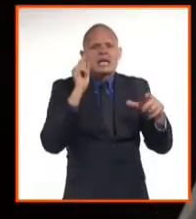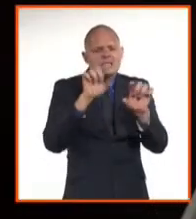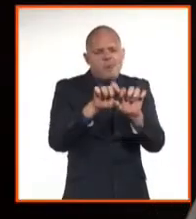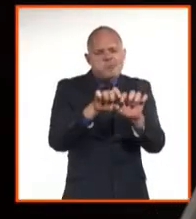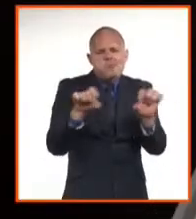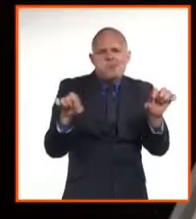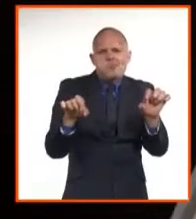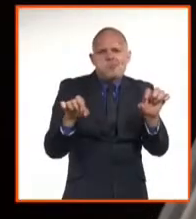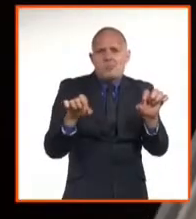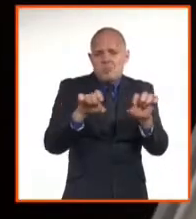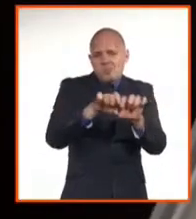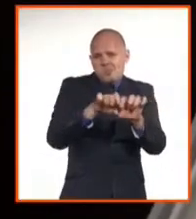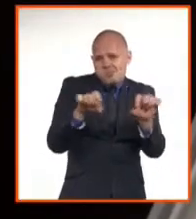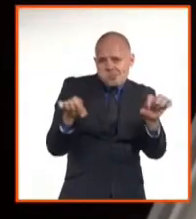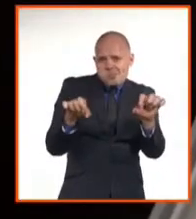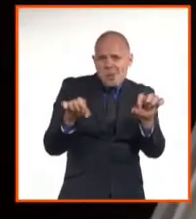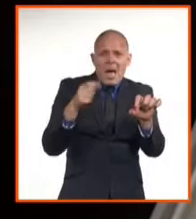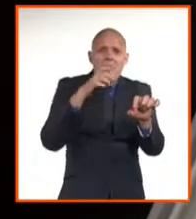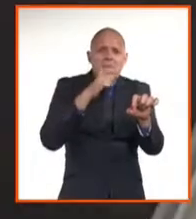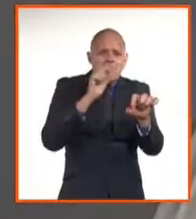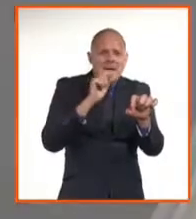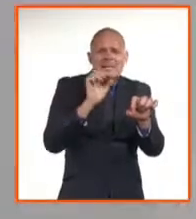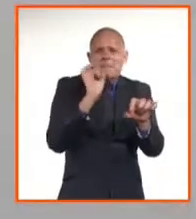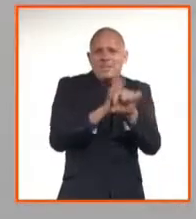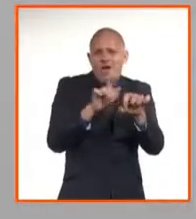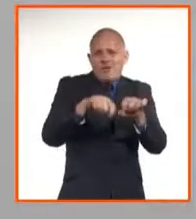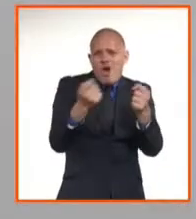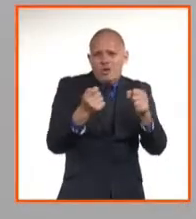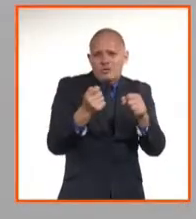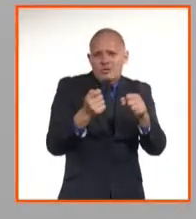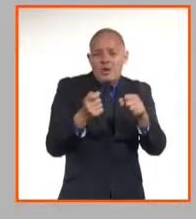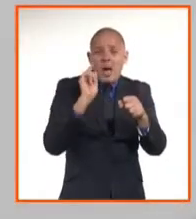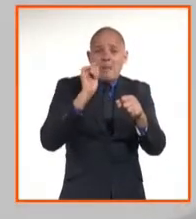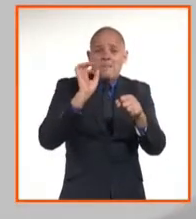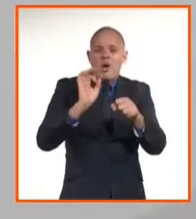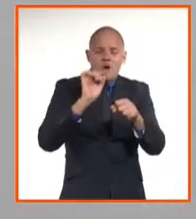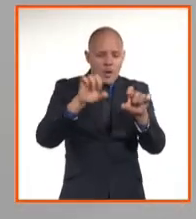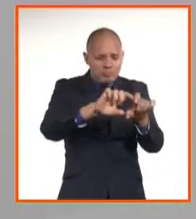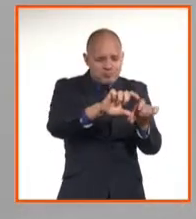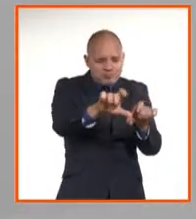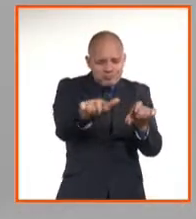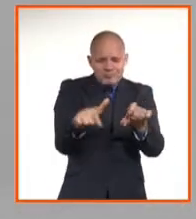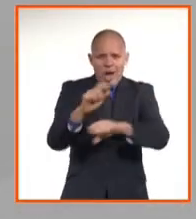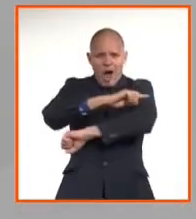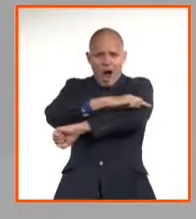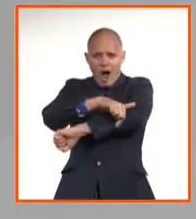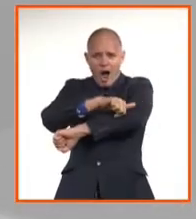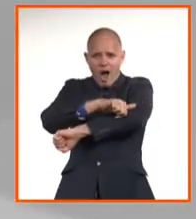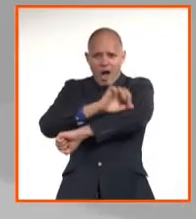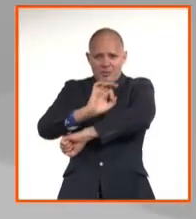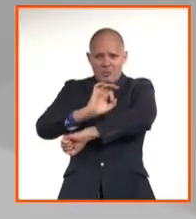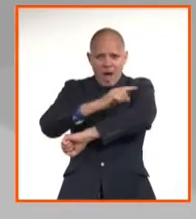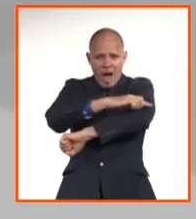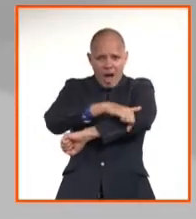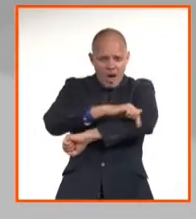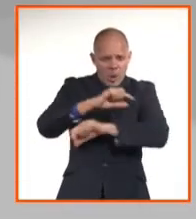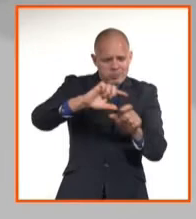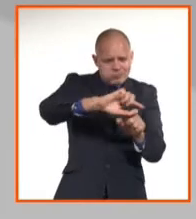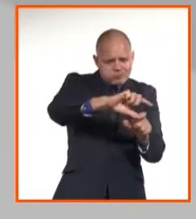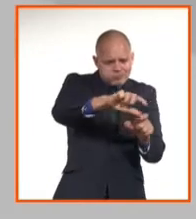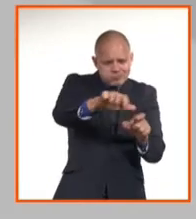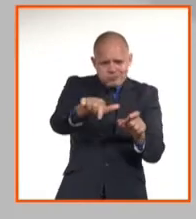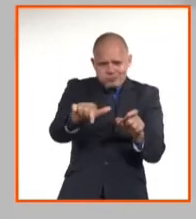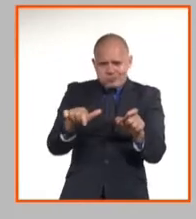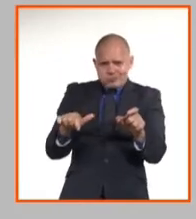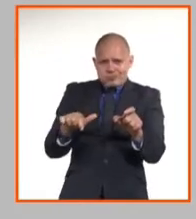76 milímetros por 4 milímetros de espesor, en el mismo codo, una falla bastante particular, no falla